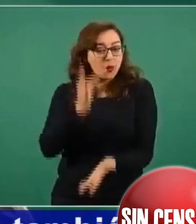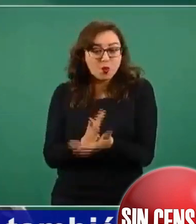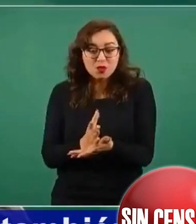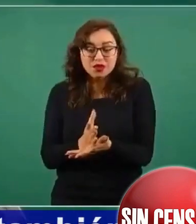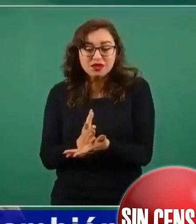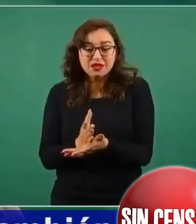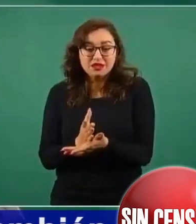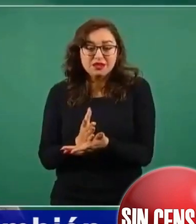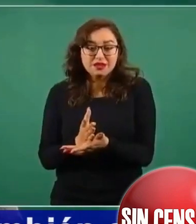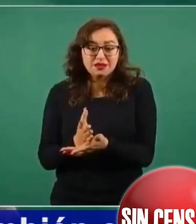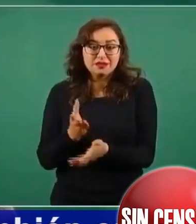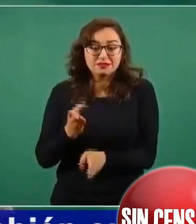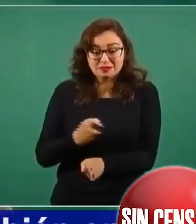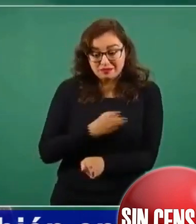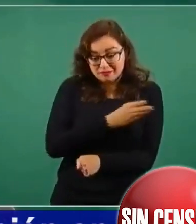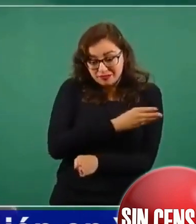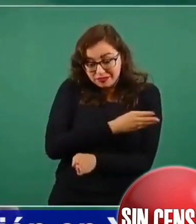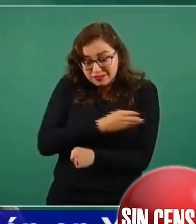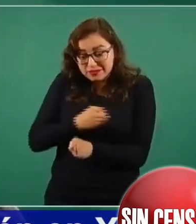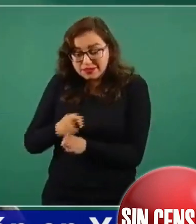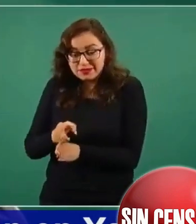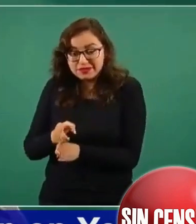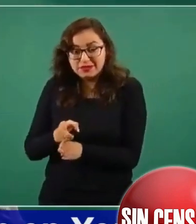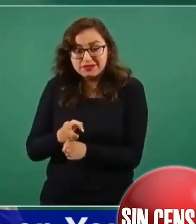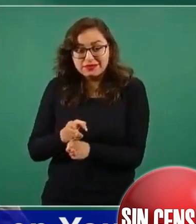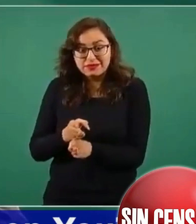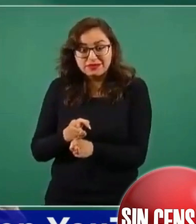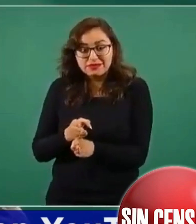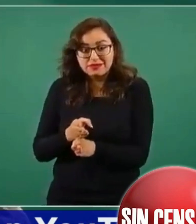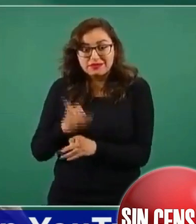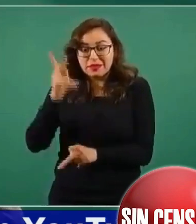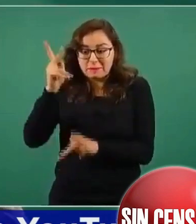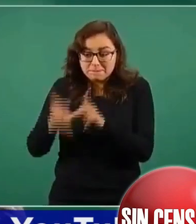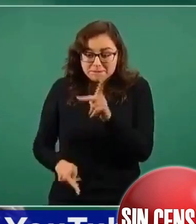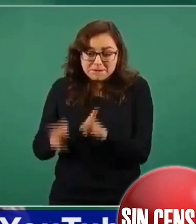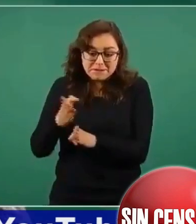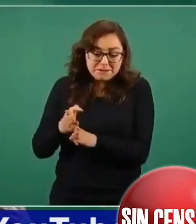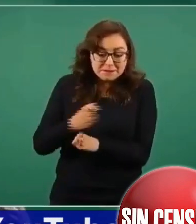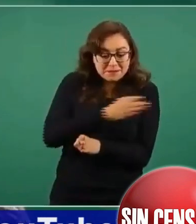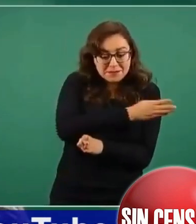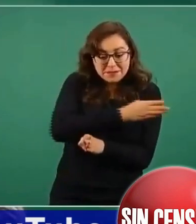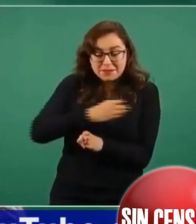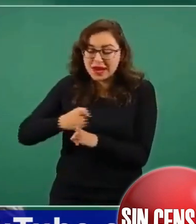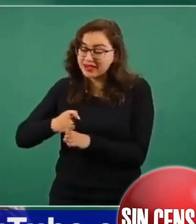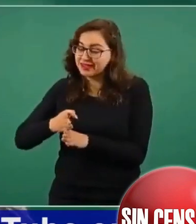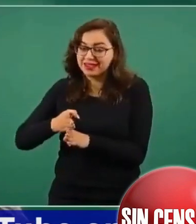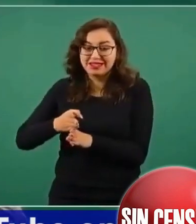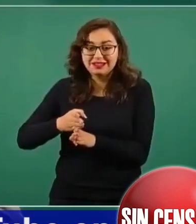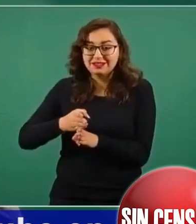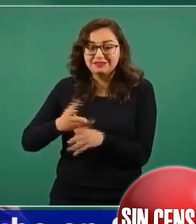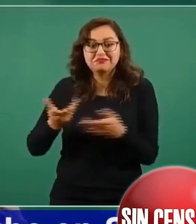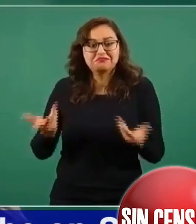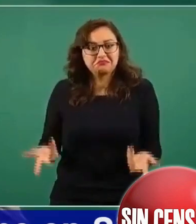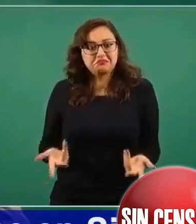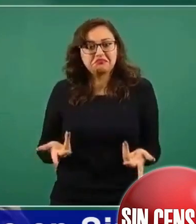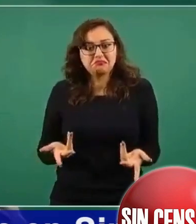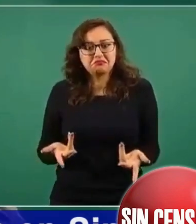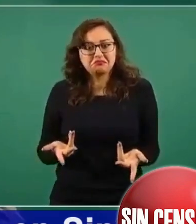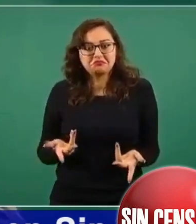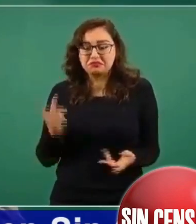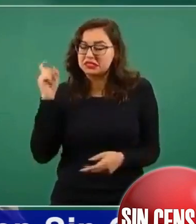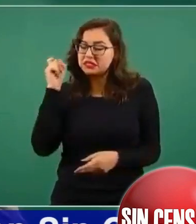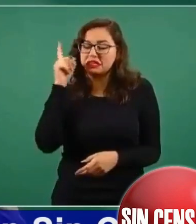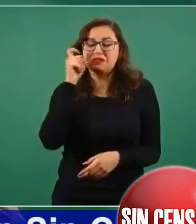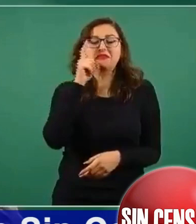en esta acción de inconstitucionalidad solamente la porción normativa, lo cual era sumamente